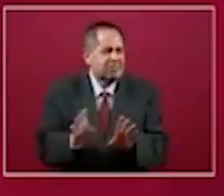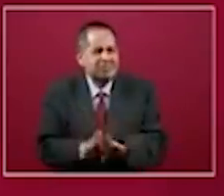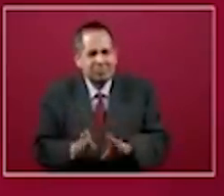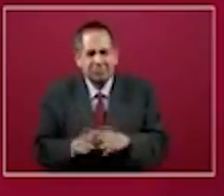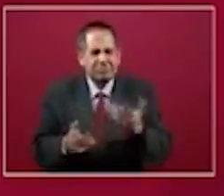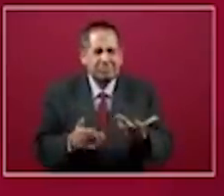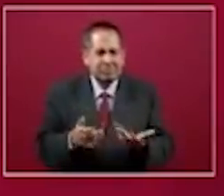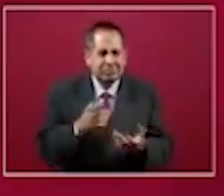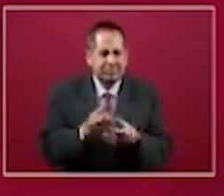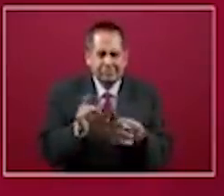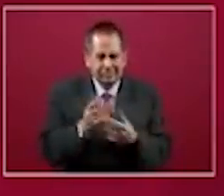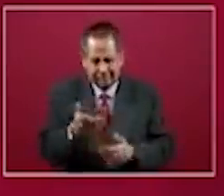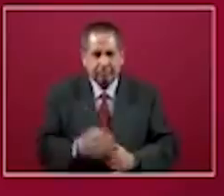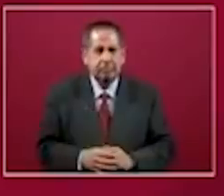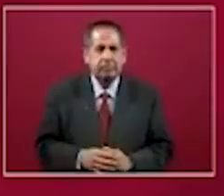las leyes.